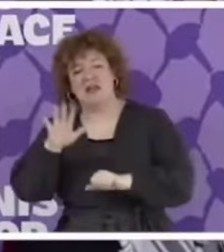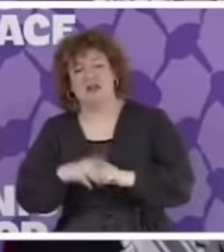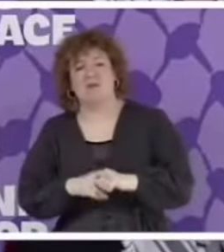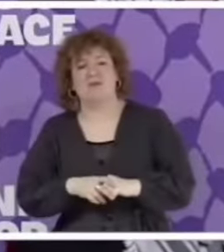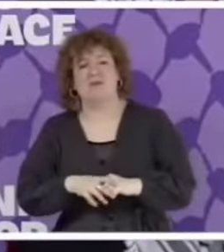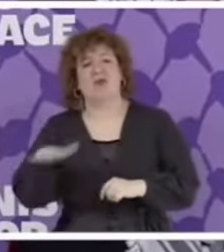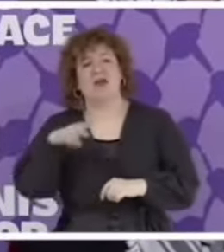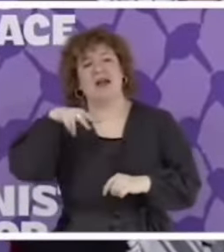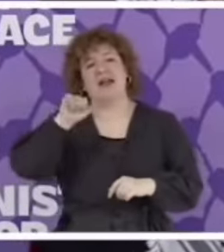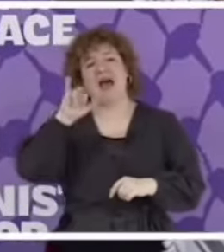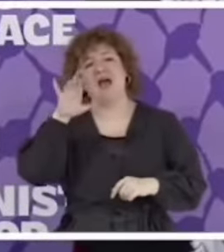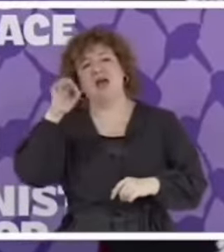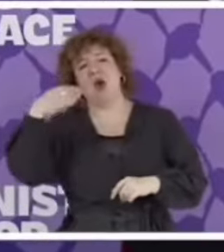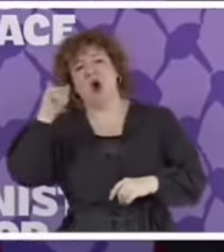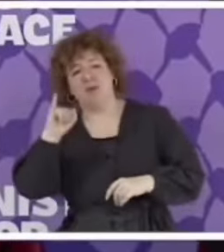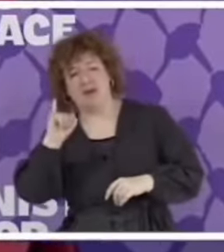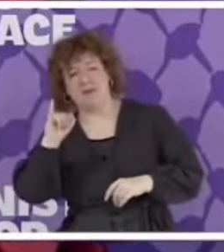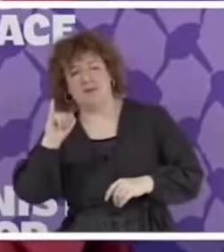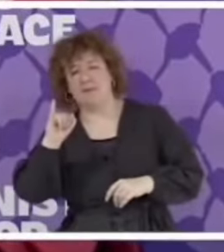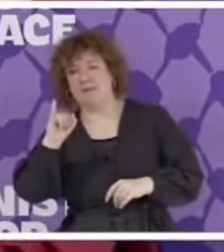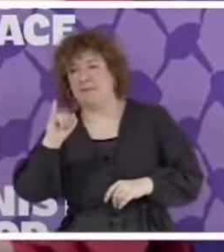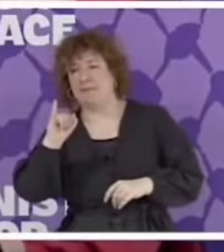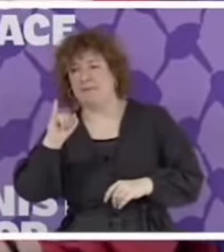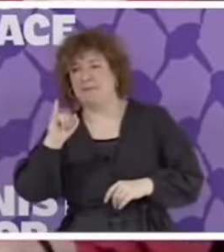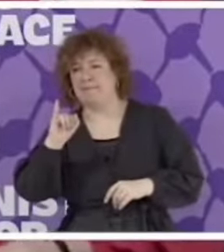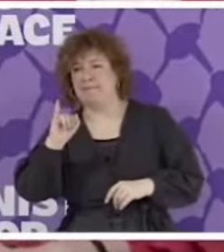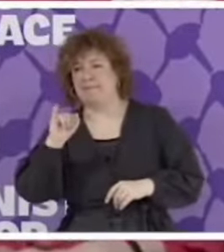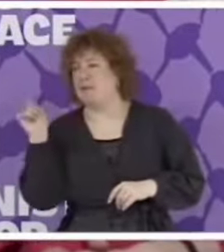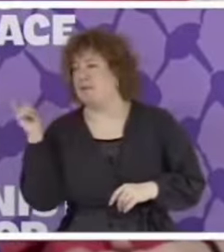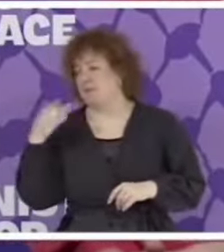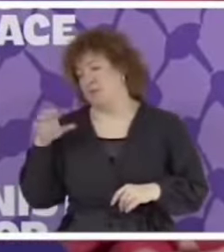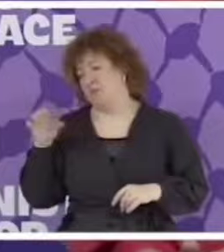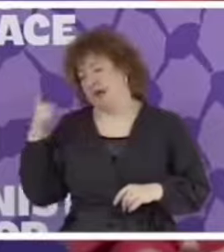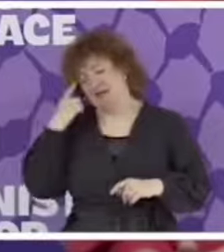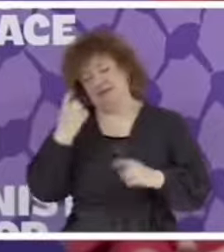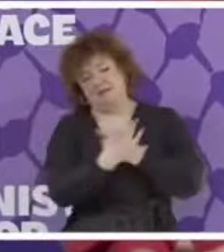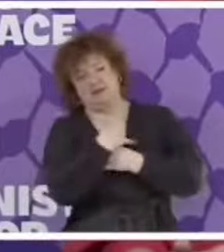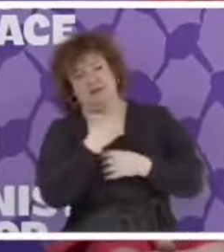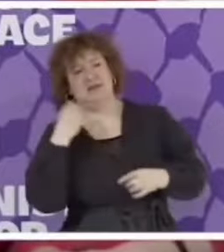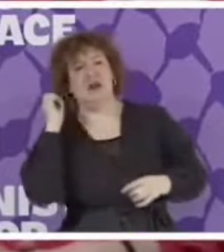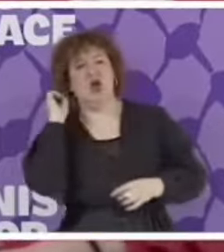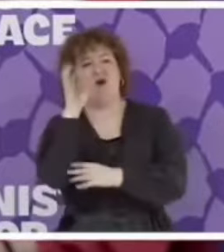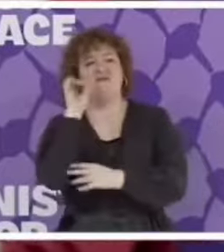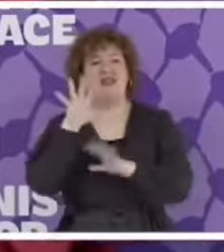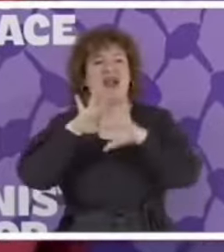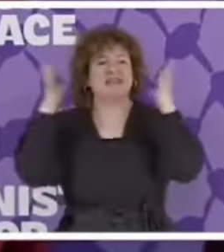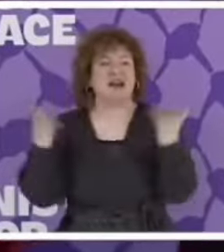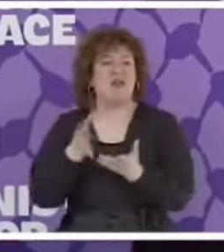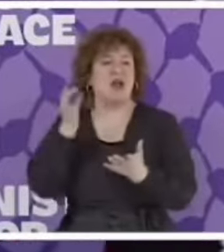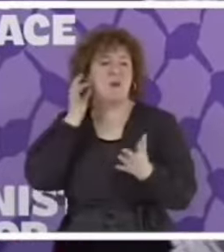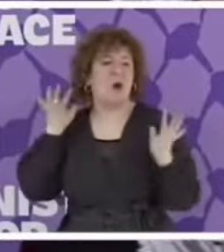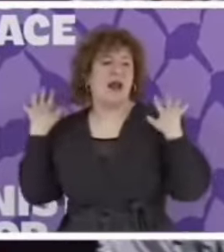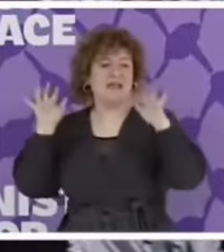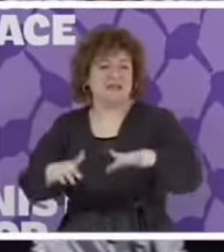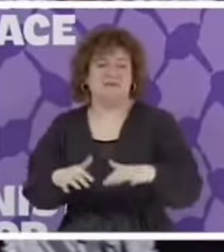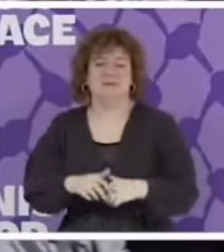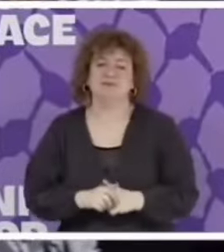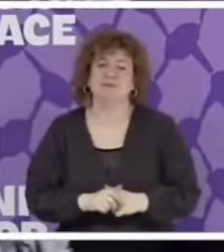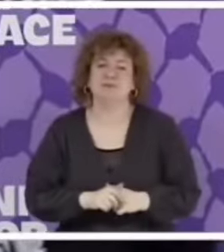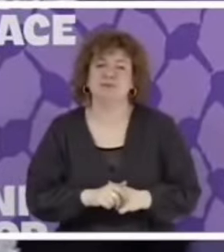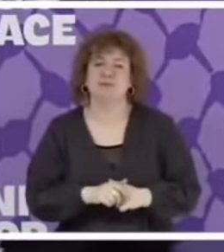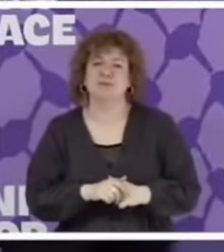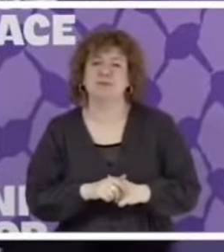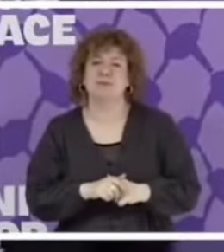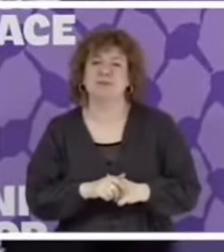1985 en Nairobi, en una, yo creo que era la segunda o la tercera, Bea quizá lo puede recordar mejor, Conferencia Internacional de Mujeres.